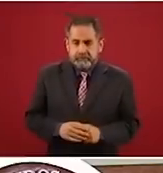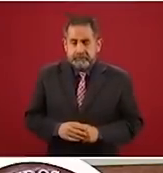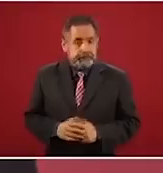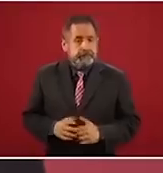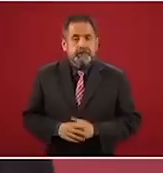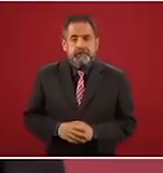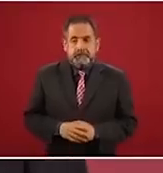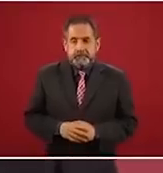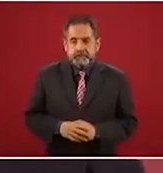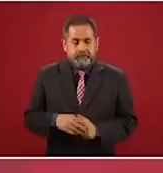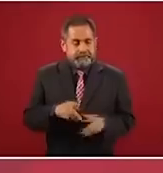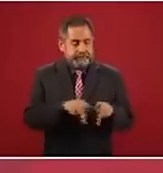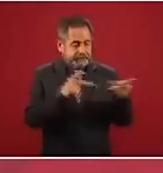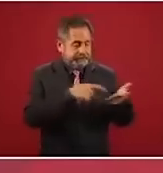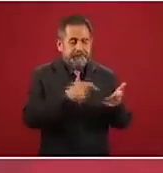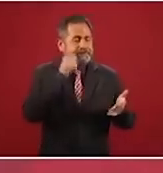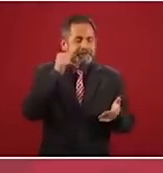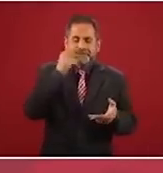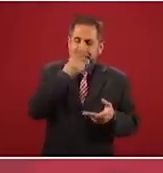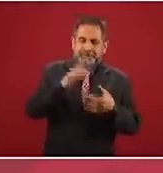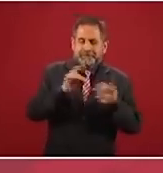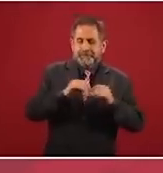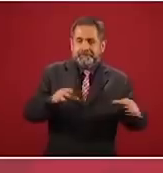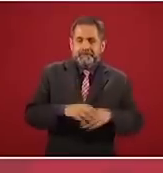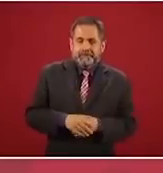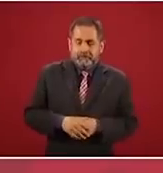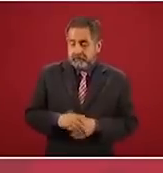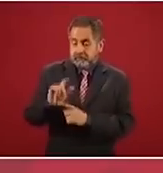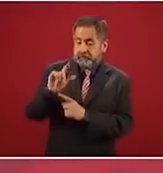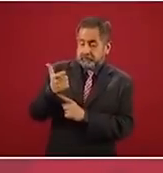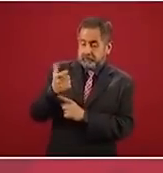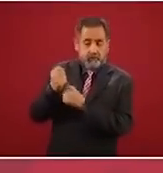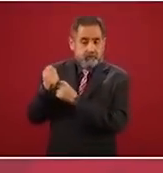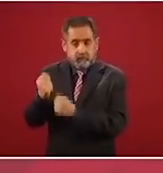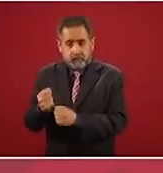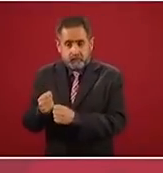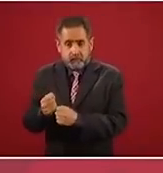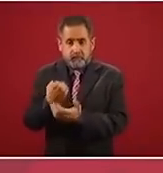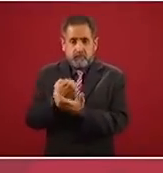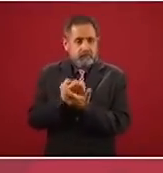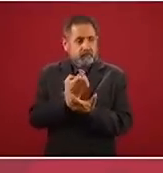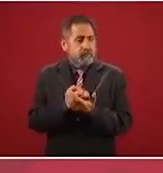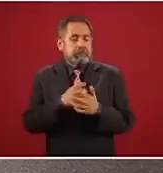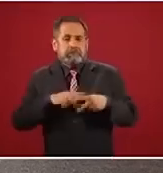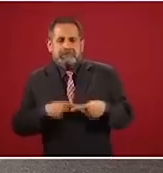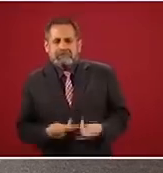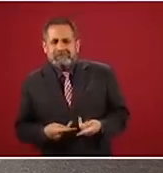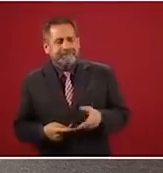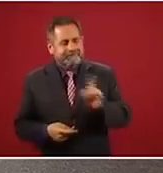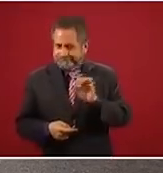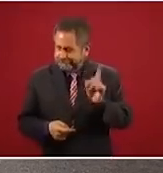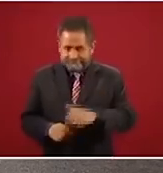dice un periódico ayer. Peso fuerte, economía débil.